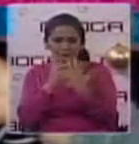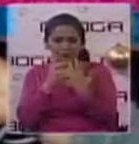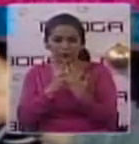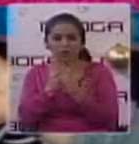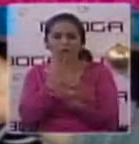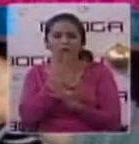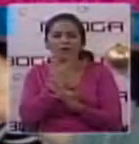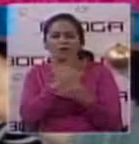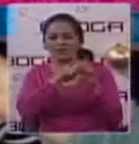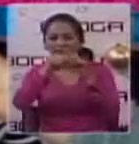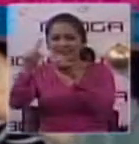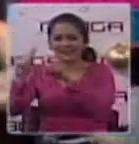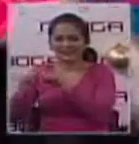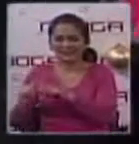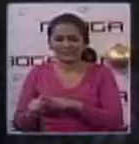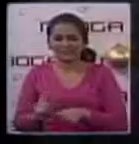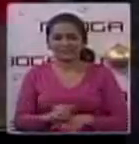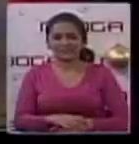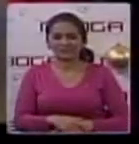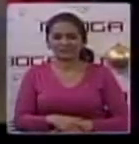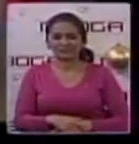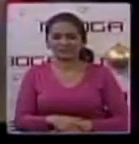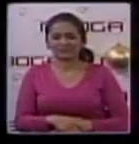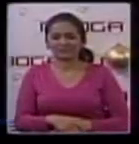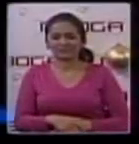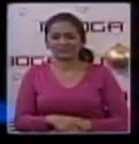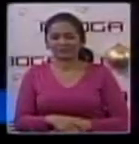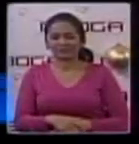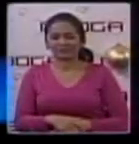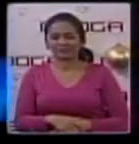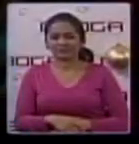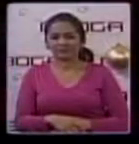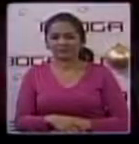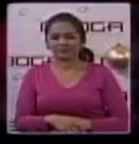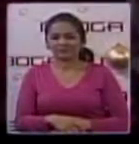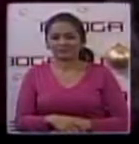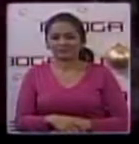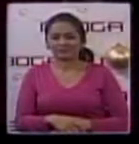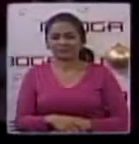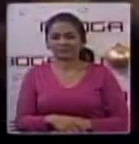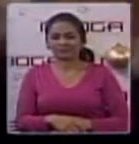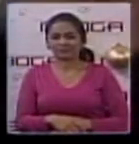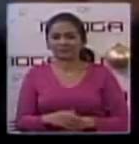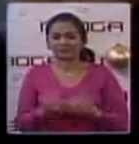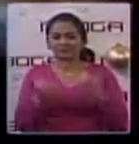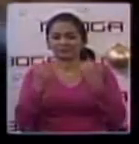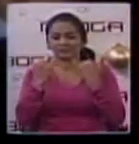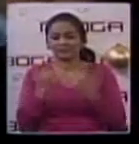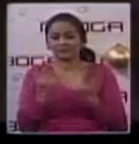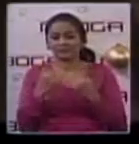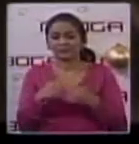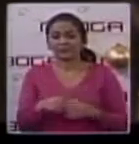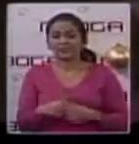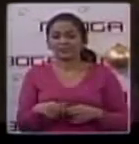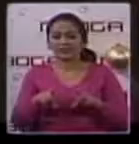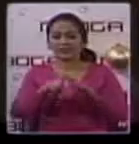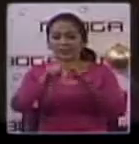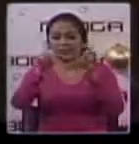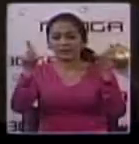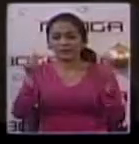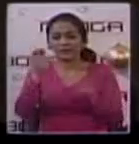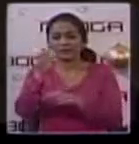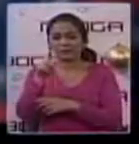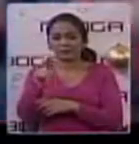mensaje de pluriculturalidad de esta manera la marca de tecnología epson se involucra en el mundo de la moda nutriendo las